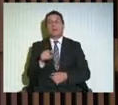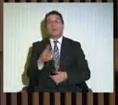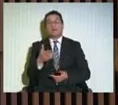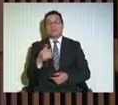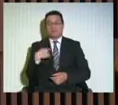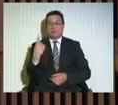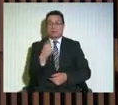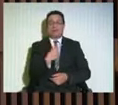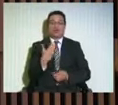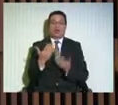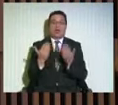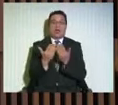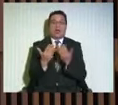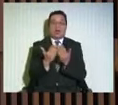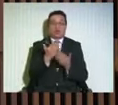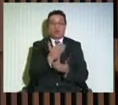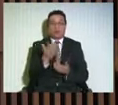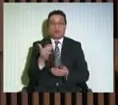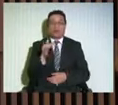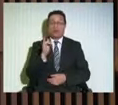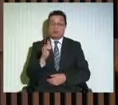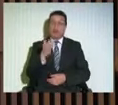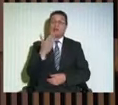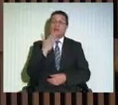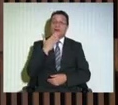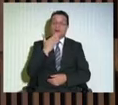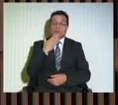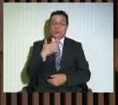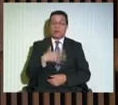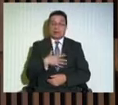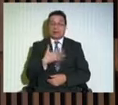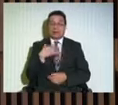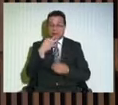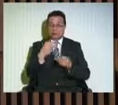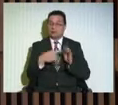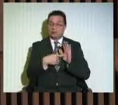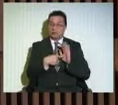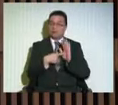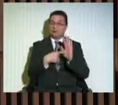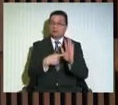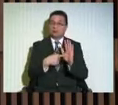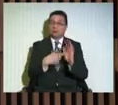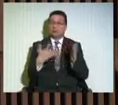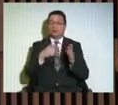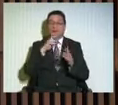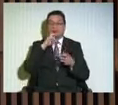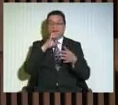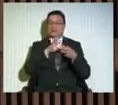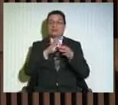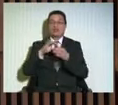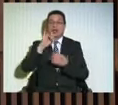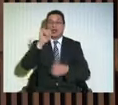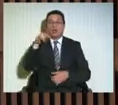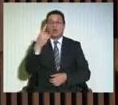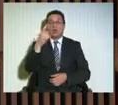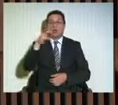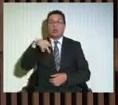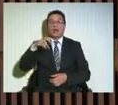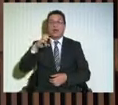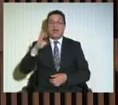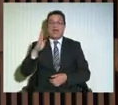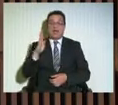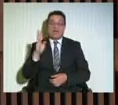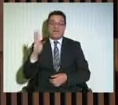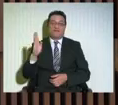a nuestros estudiantes. Pero también queremos graficar qué es lo que significa JUNAEF, cómo JUNAEF